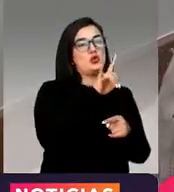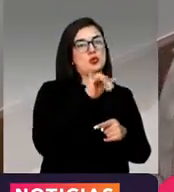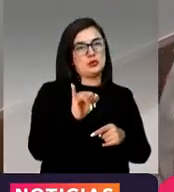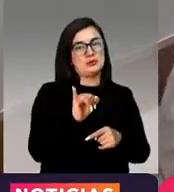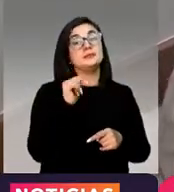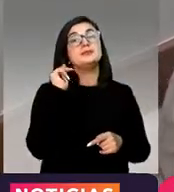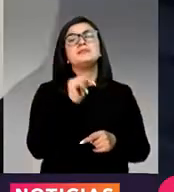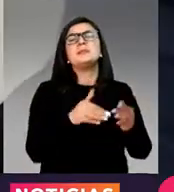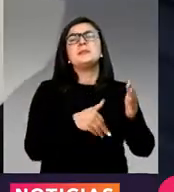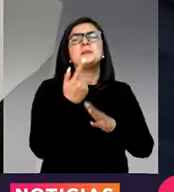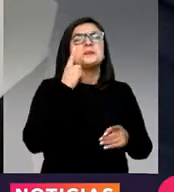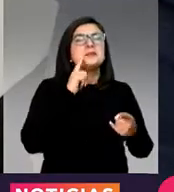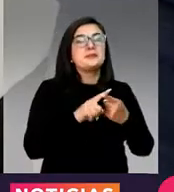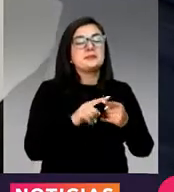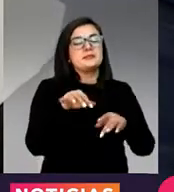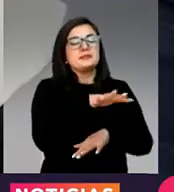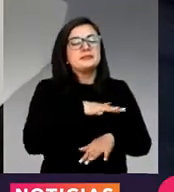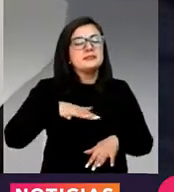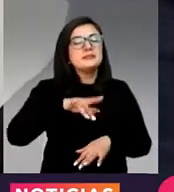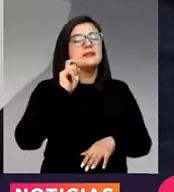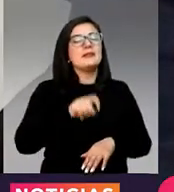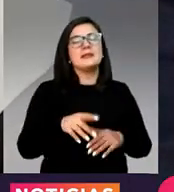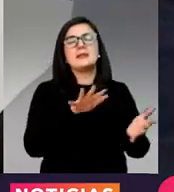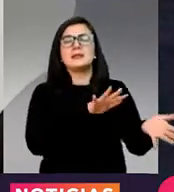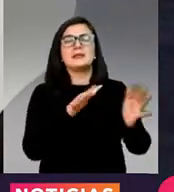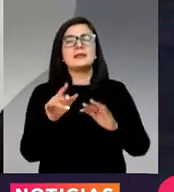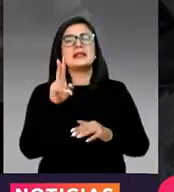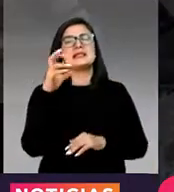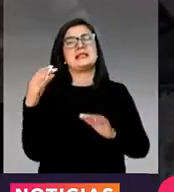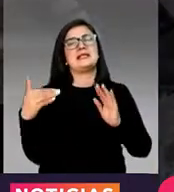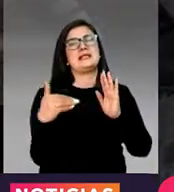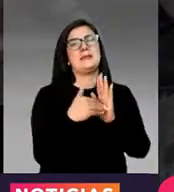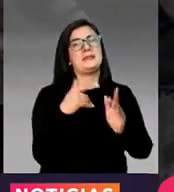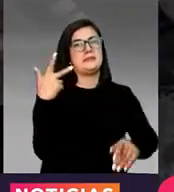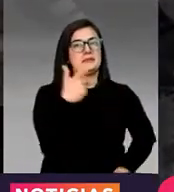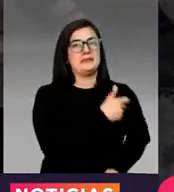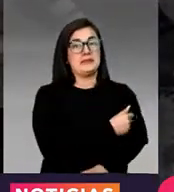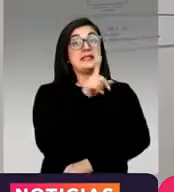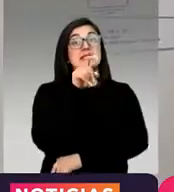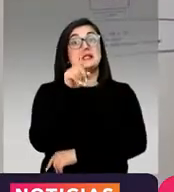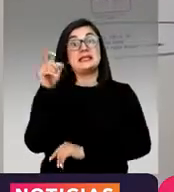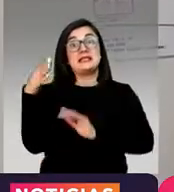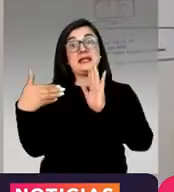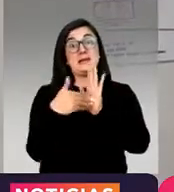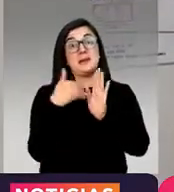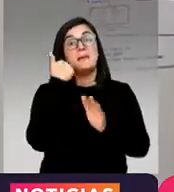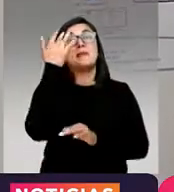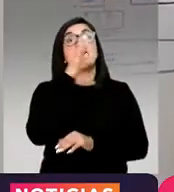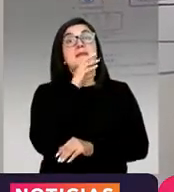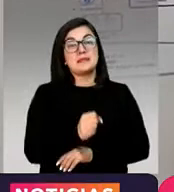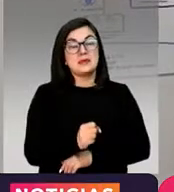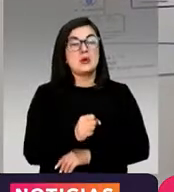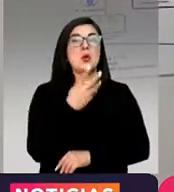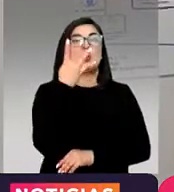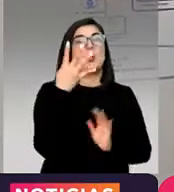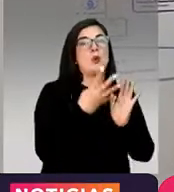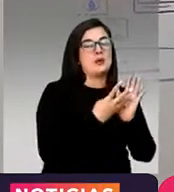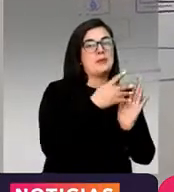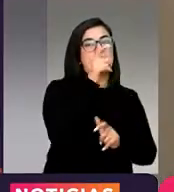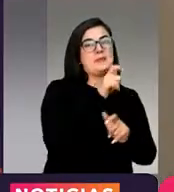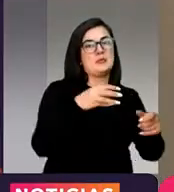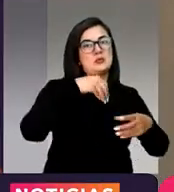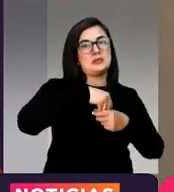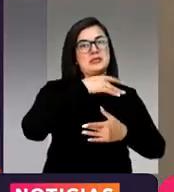etapa, el departamento necesitaría cerca de 70.000 vacunas, 66.000 para adultos mayores y 4.000 para el personal de